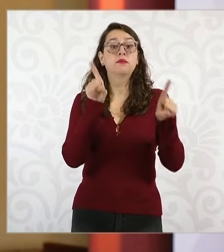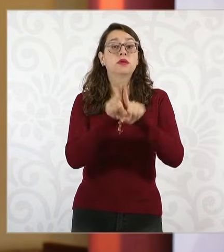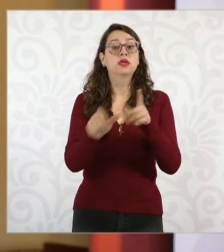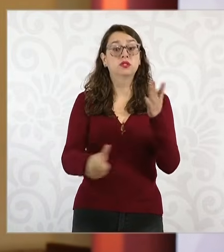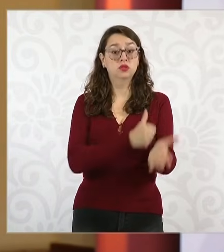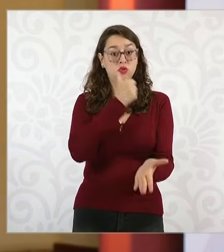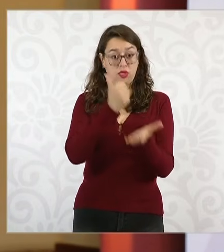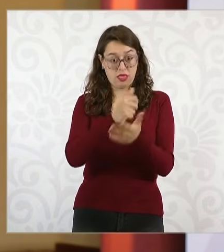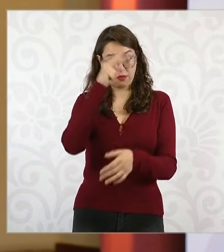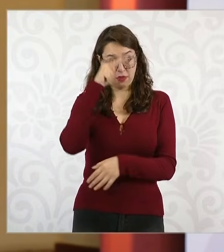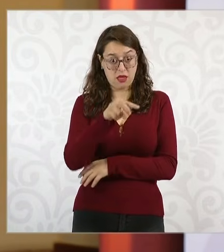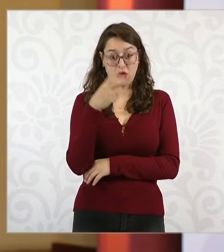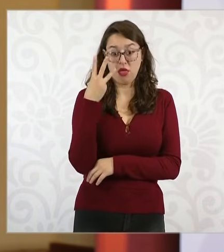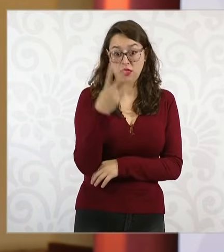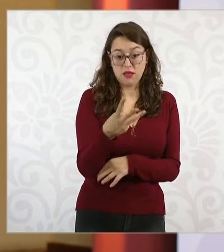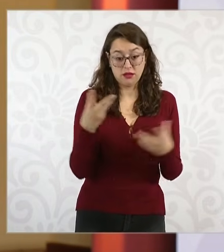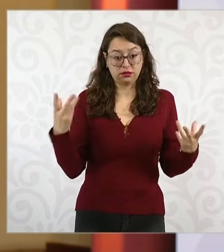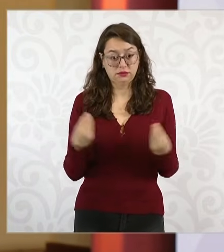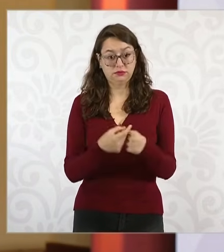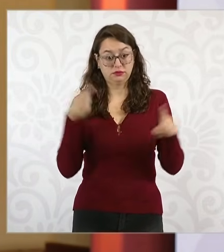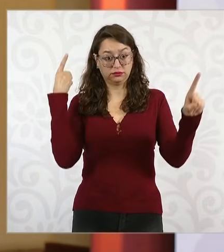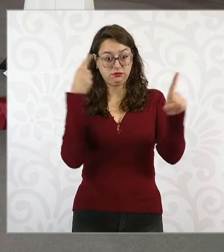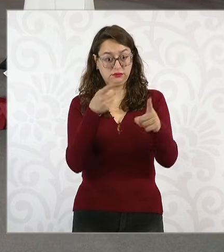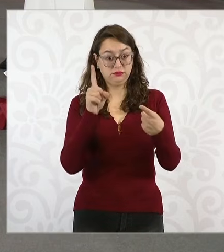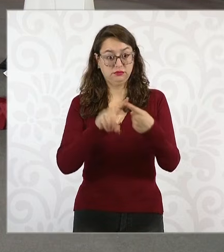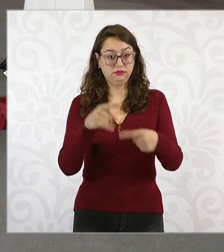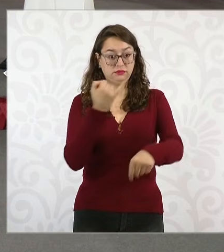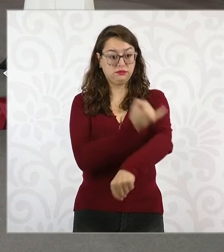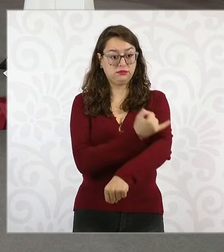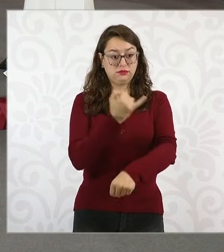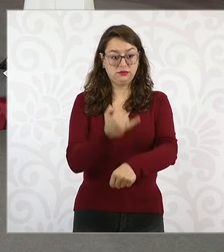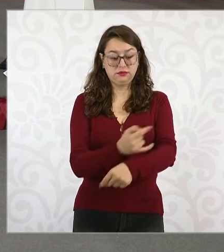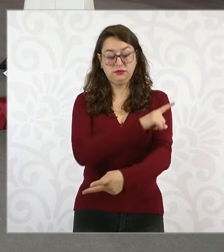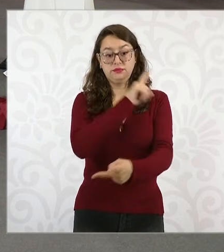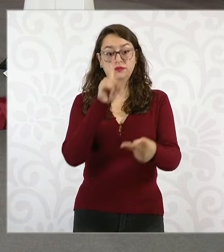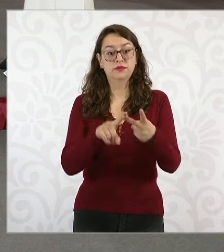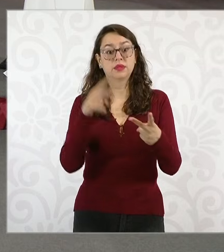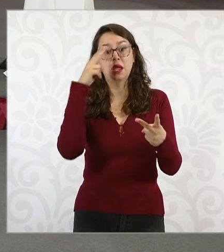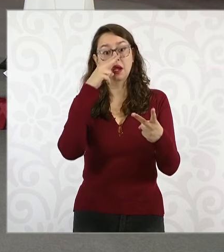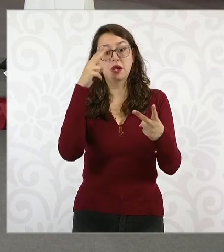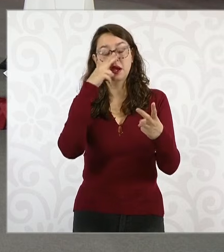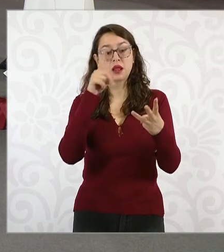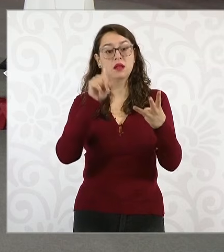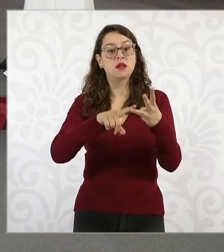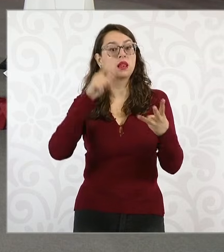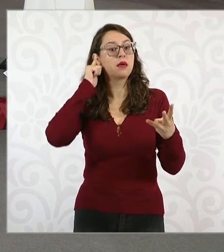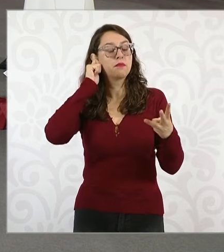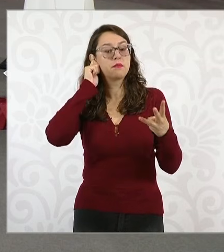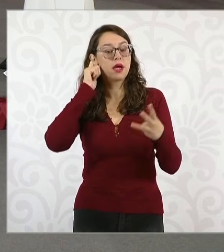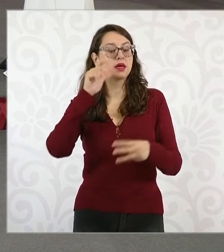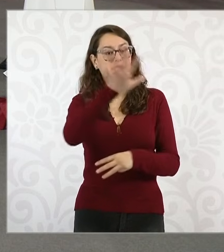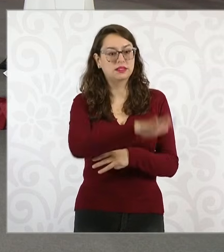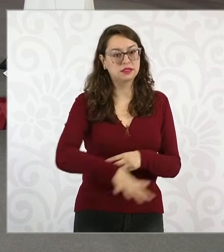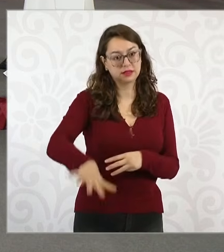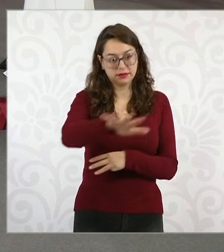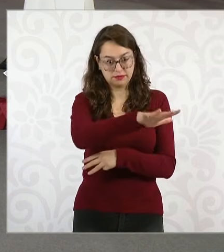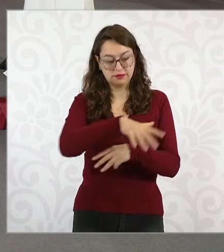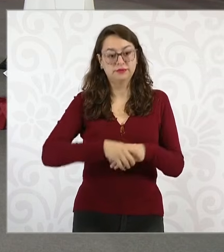todo está enfocado a las alcaldías de Iztapalapa y a los municipios de Ciudad Nezahualcóyotl y de La Paz. En primer